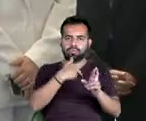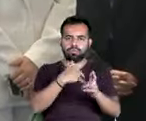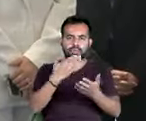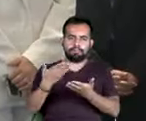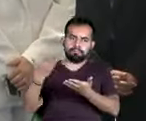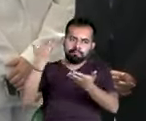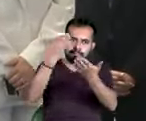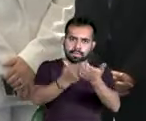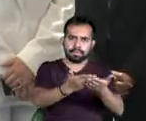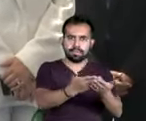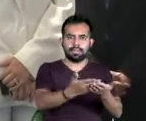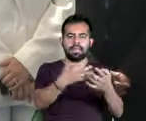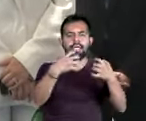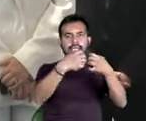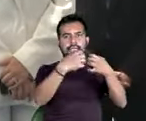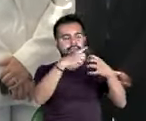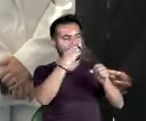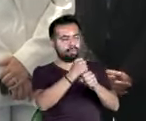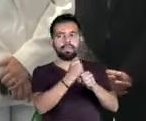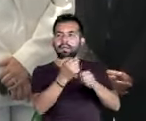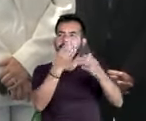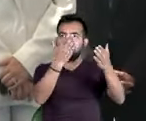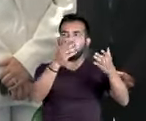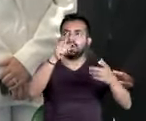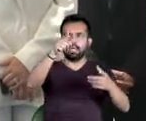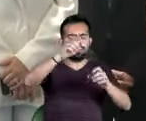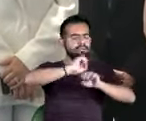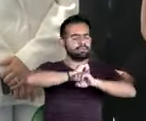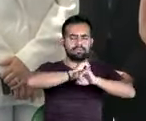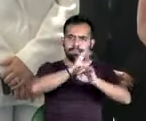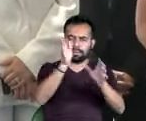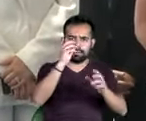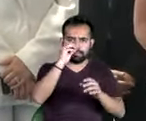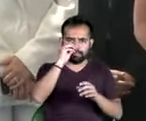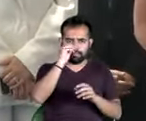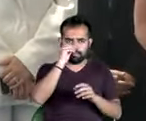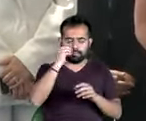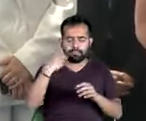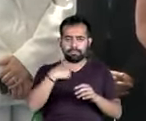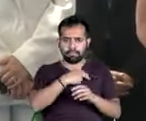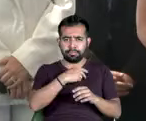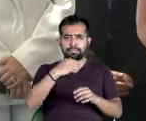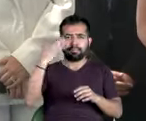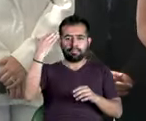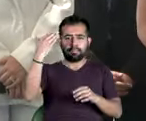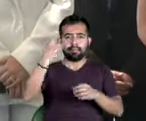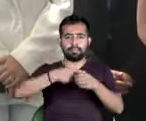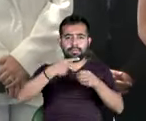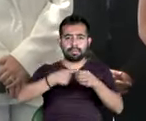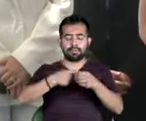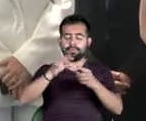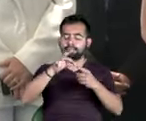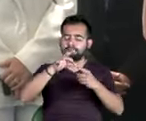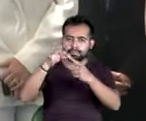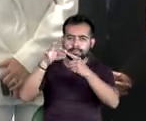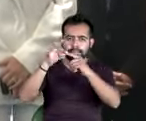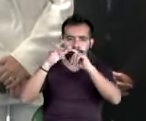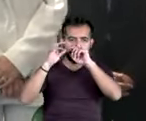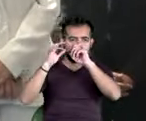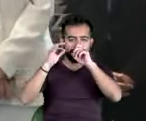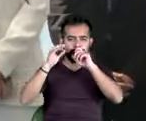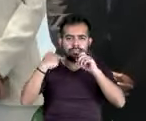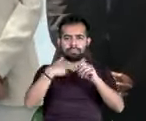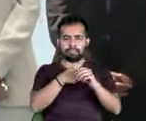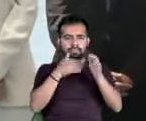un equipo de trabajo. Este equipo de trabajo tiene clara. Además, vamos a tener un alcalde que aquí ponga las prioridades. Un alcalde que aquí ponga el liderazgo